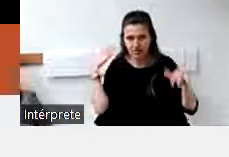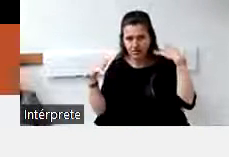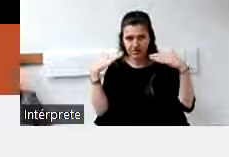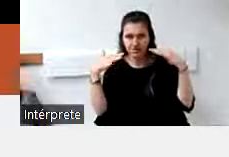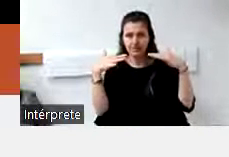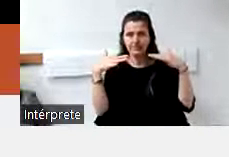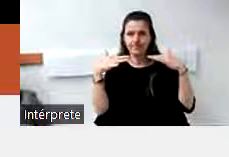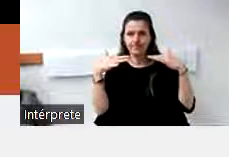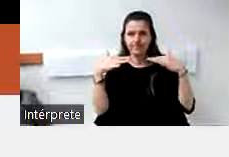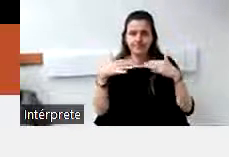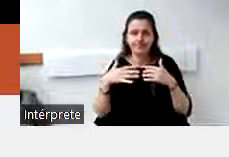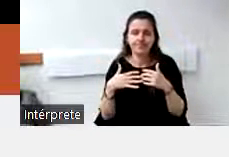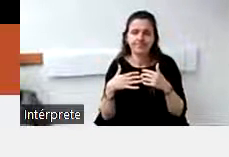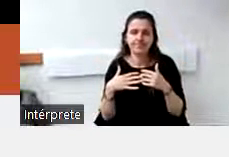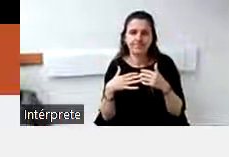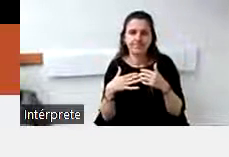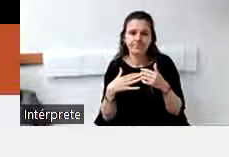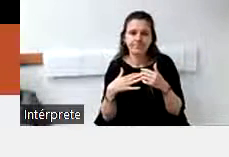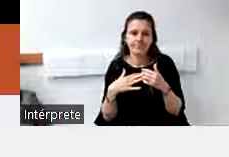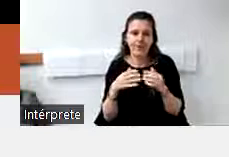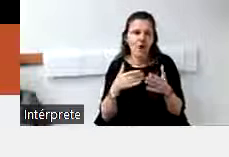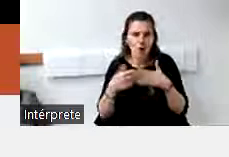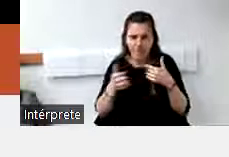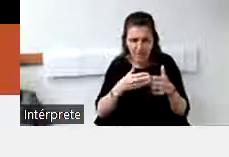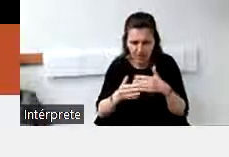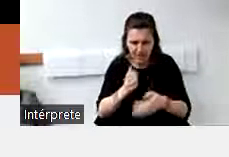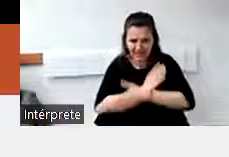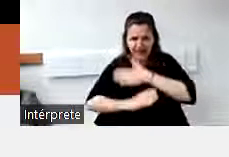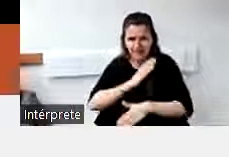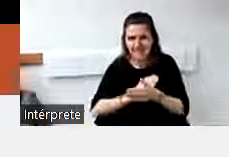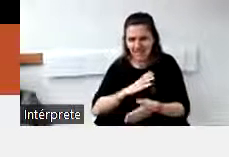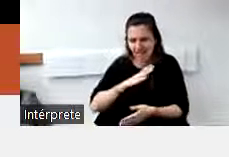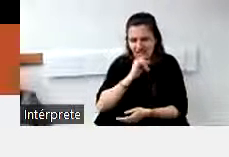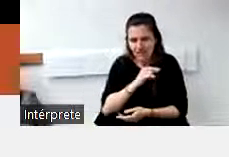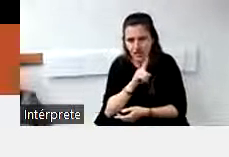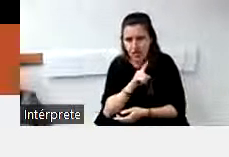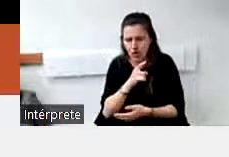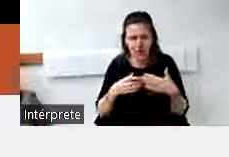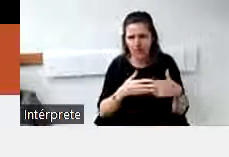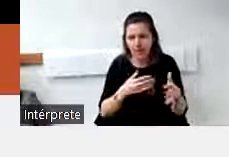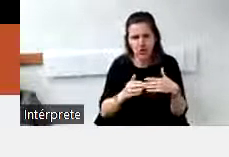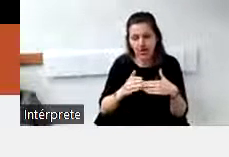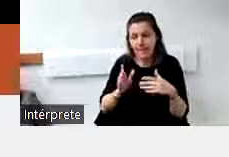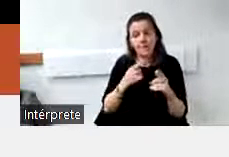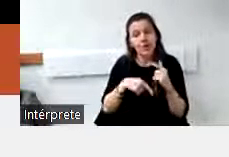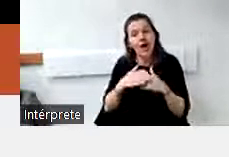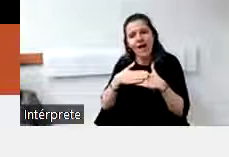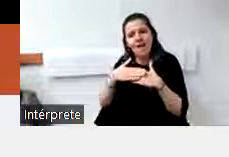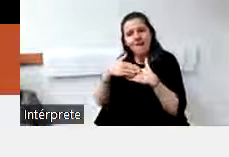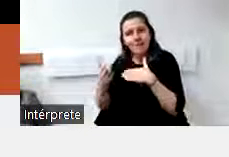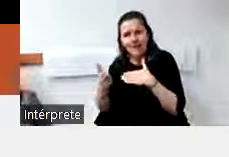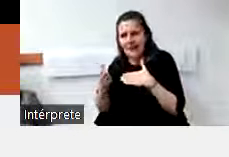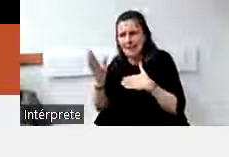con y sin discapacidad. No es el afuera. El afuera es una minoría. ¿Y por